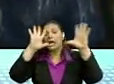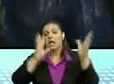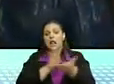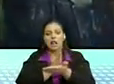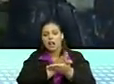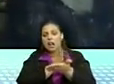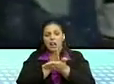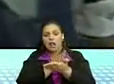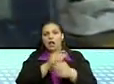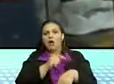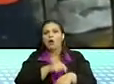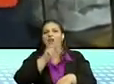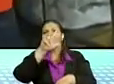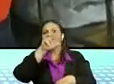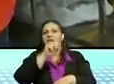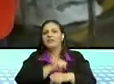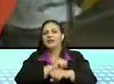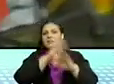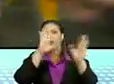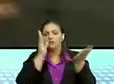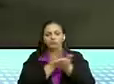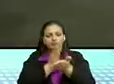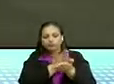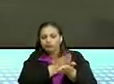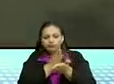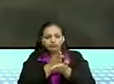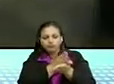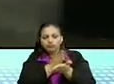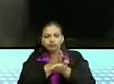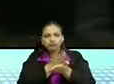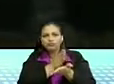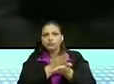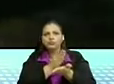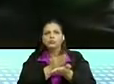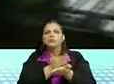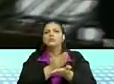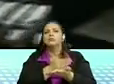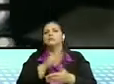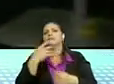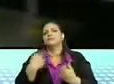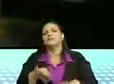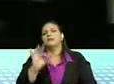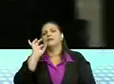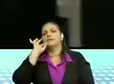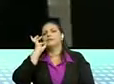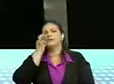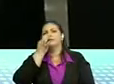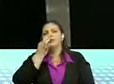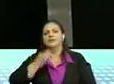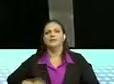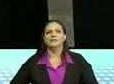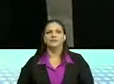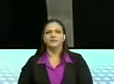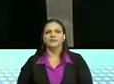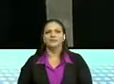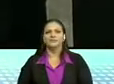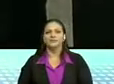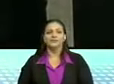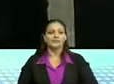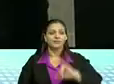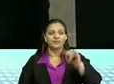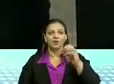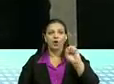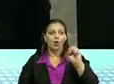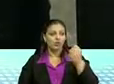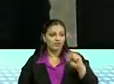A las 3 de la mañana ya está aquí. Los ha traído, ha traído. Hoy comemos bollos. sin José Luis o con José Luis. Hay